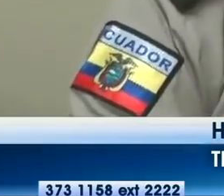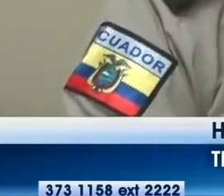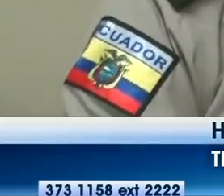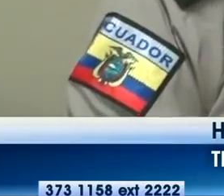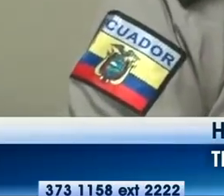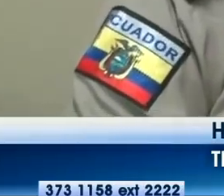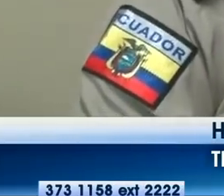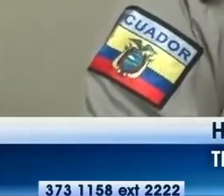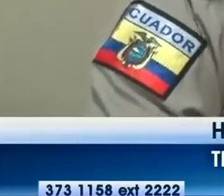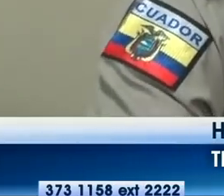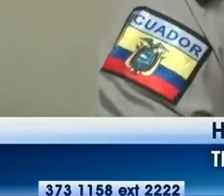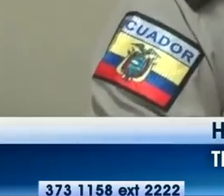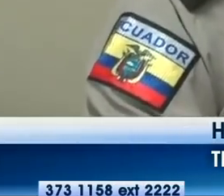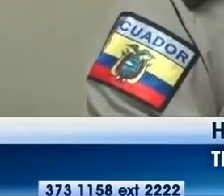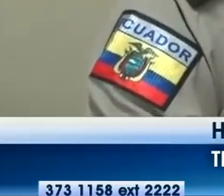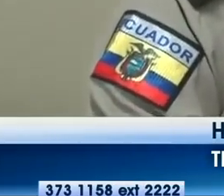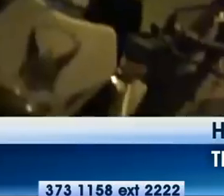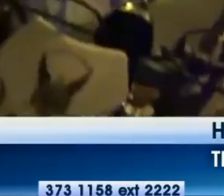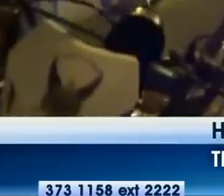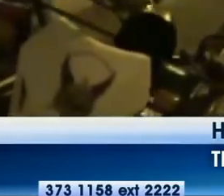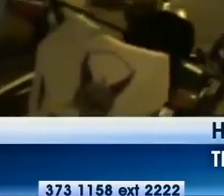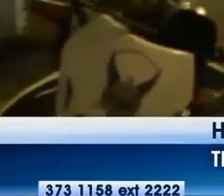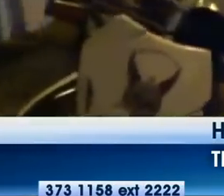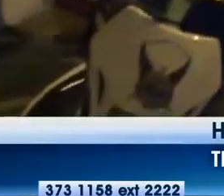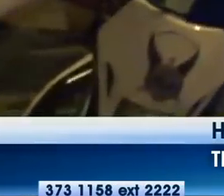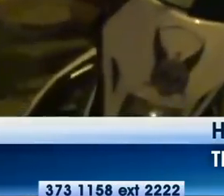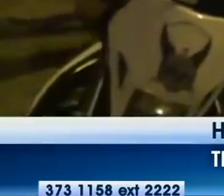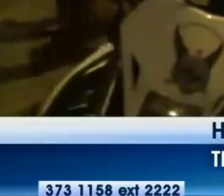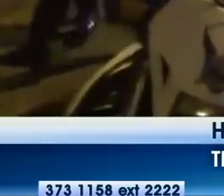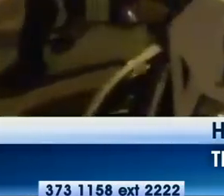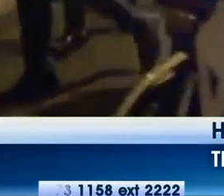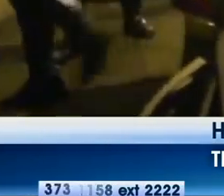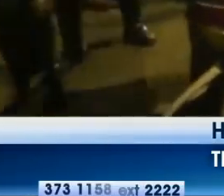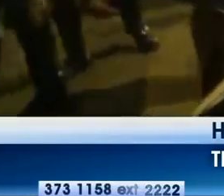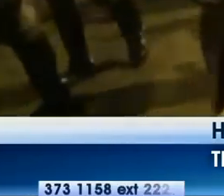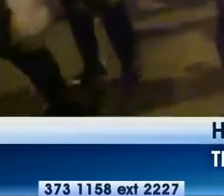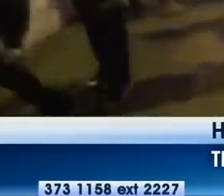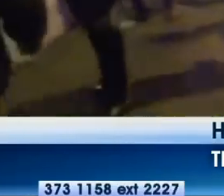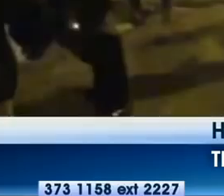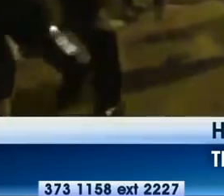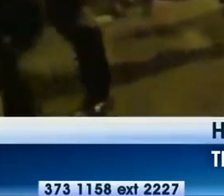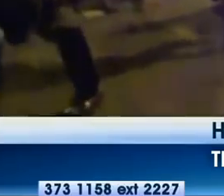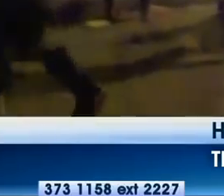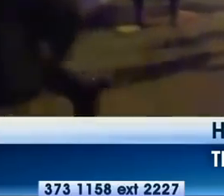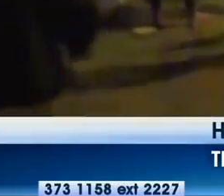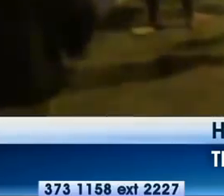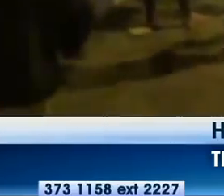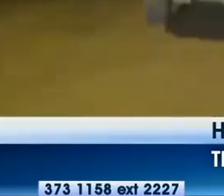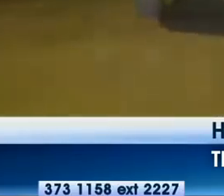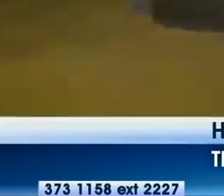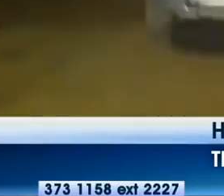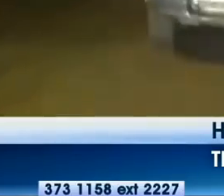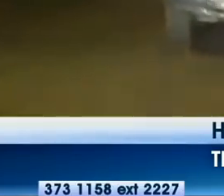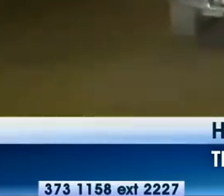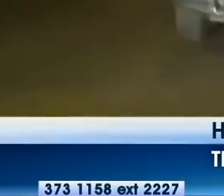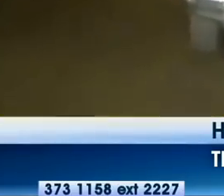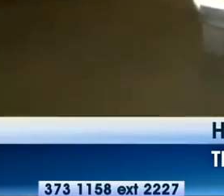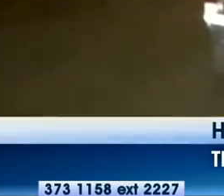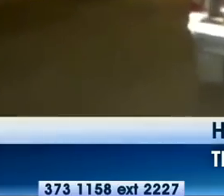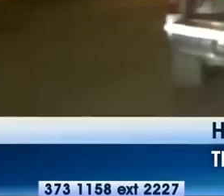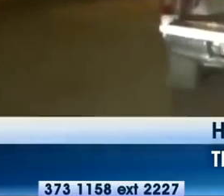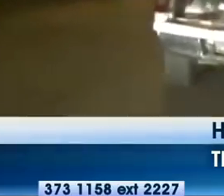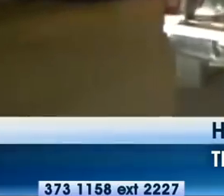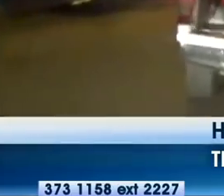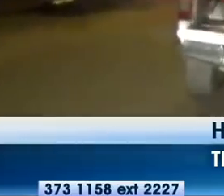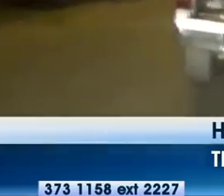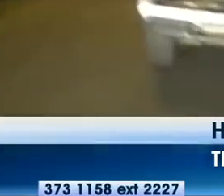el origen de esta situación. El herido fue trasladado hasta el Hospital Verdi Ceballos con pronóstico reservado. El caso es investigado por